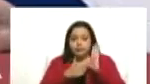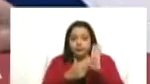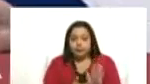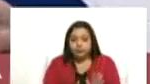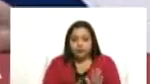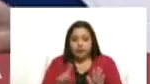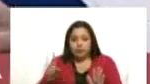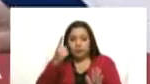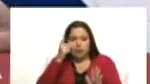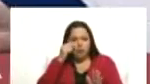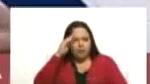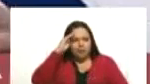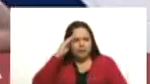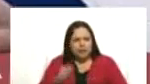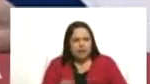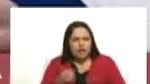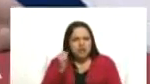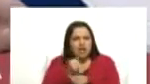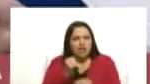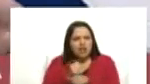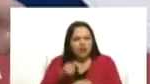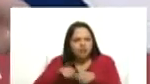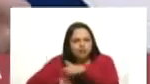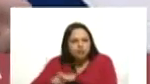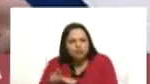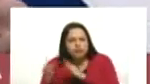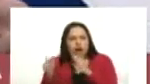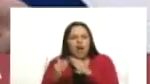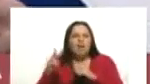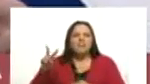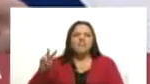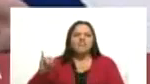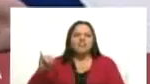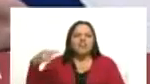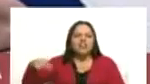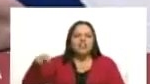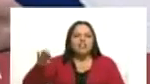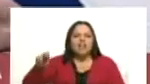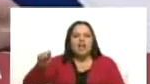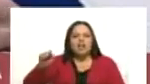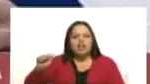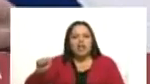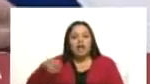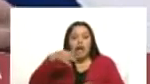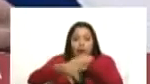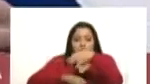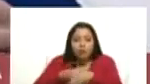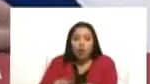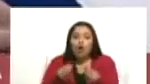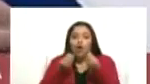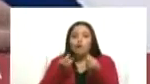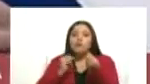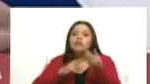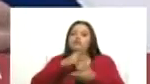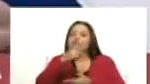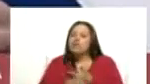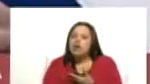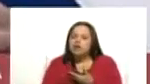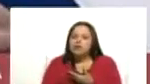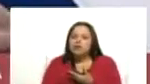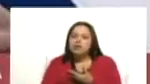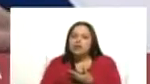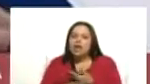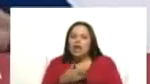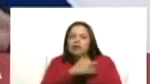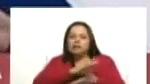primer teniente que elaboró en la viñeta expresó y reveló cómo tenía de plan atentar